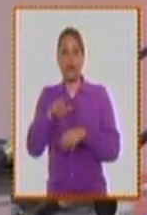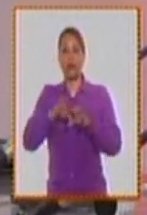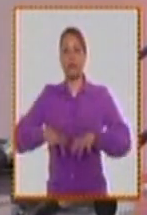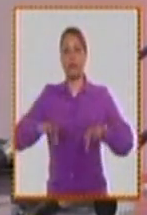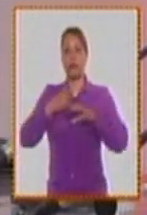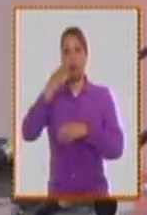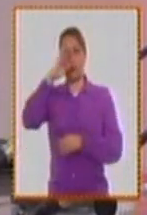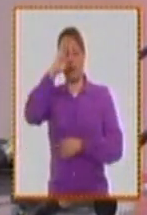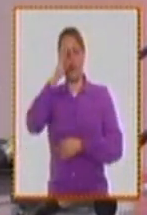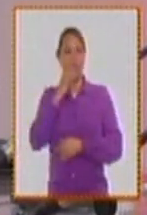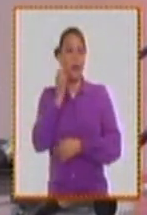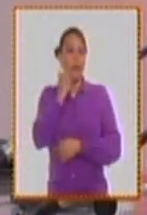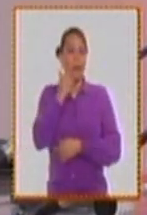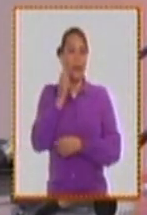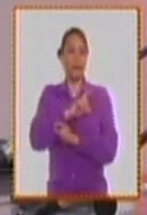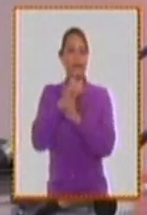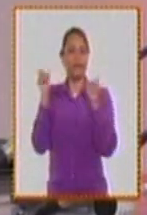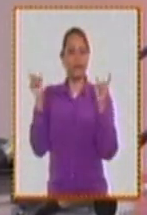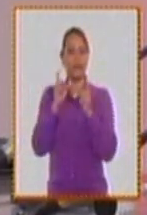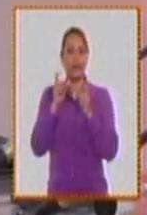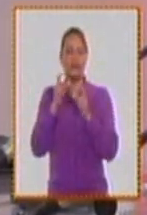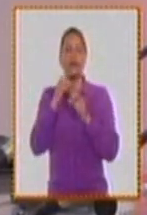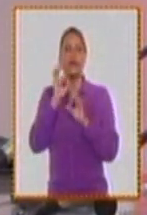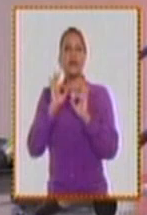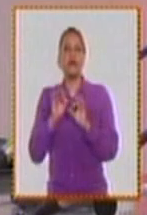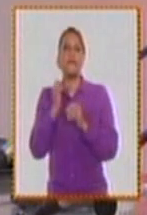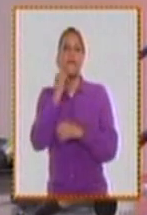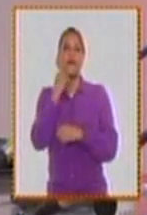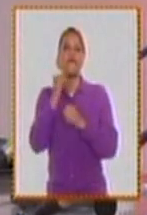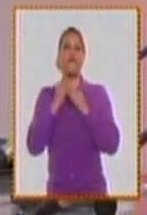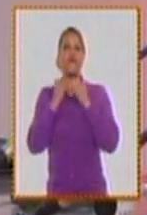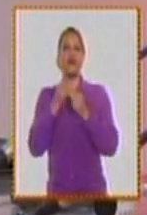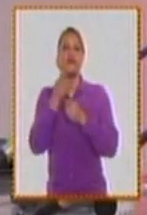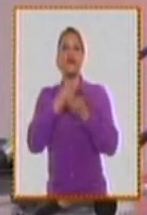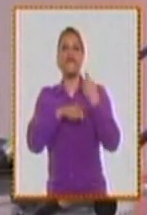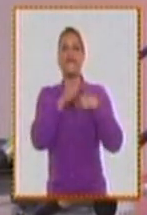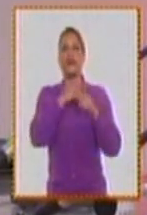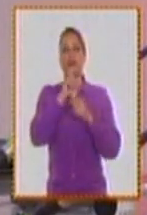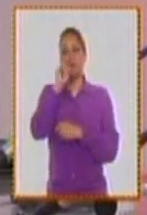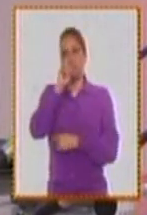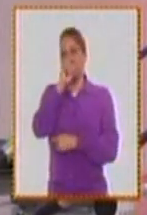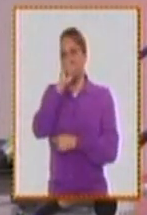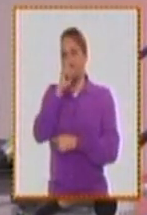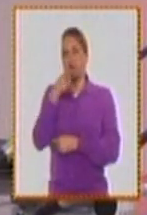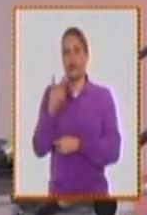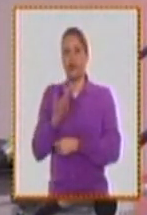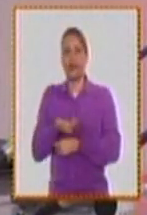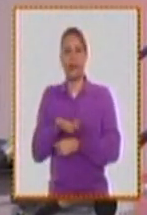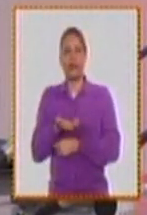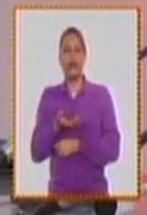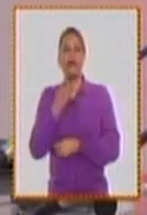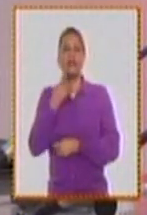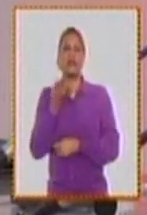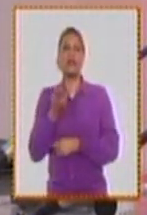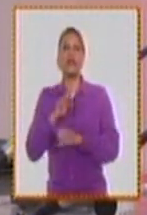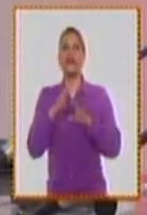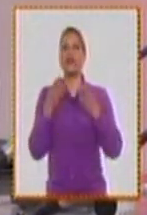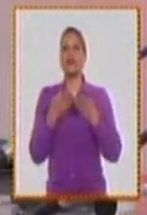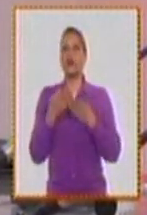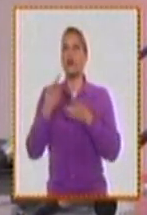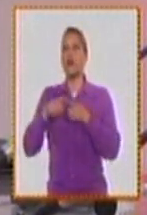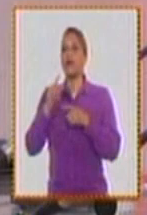ocurriendo en el impacto hacia nuestra sociedad del tráfico internacional de droga tiene que ver con la ocurrencia de hechos